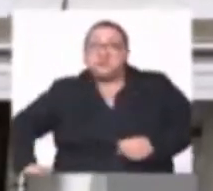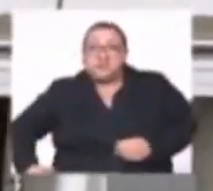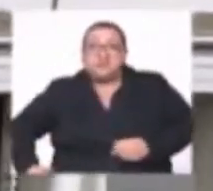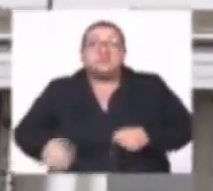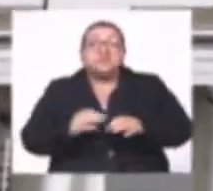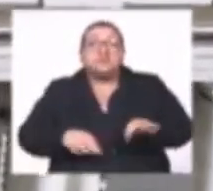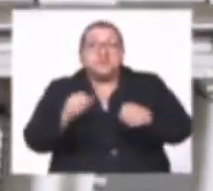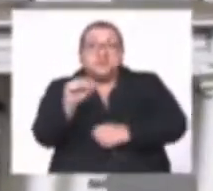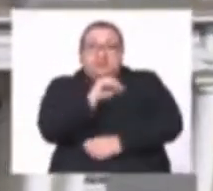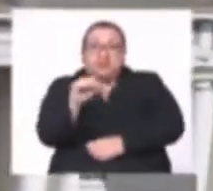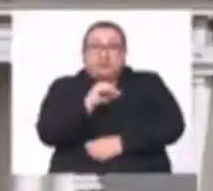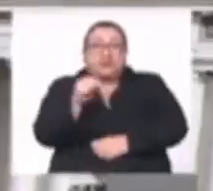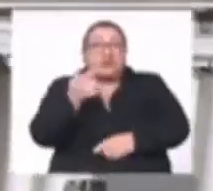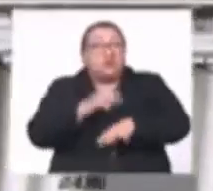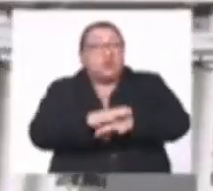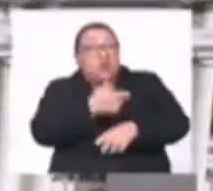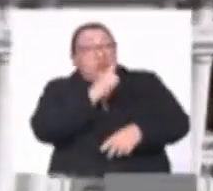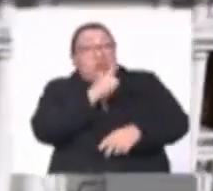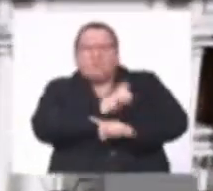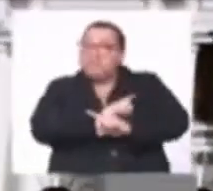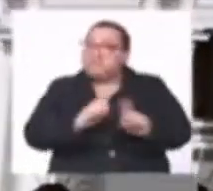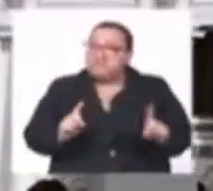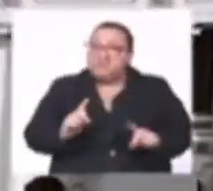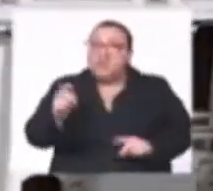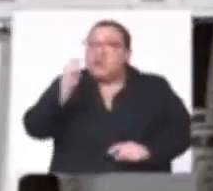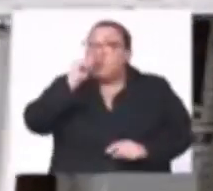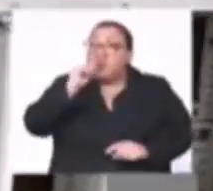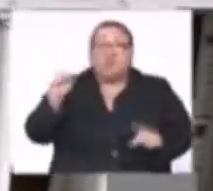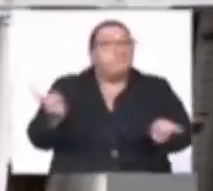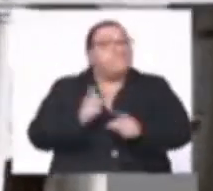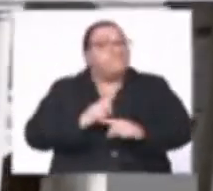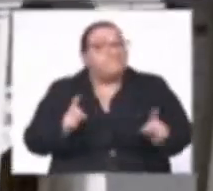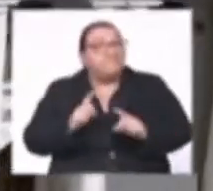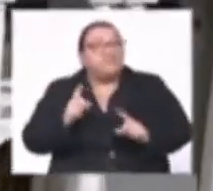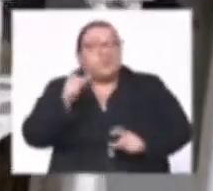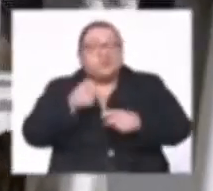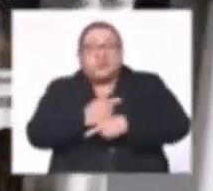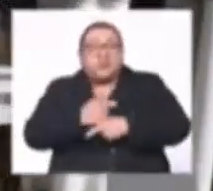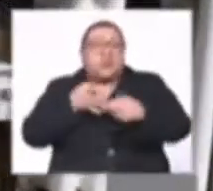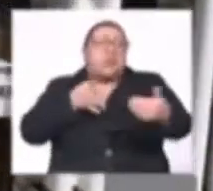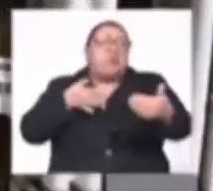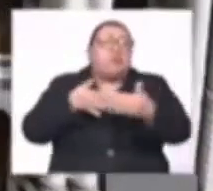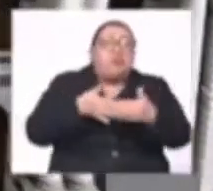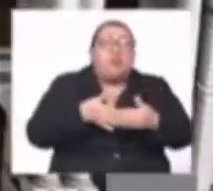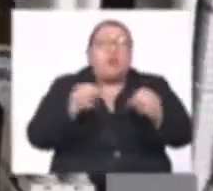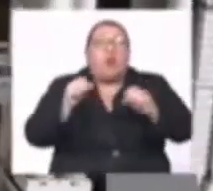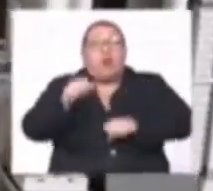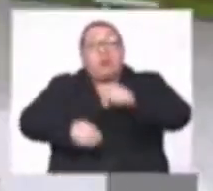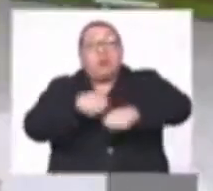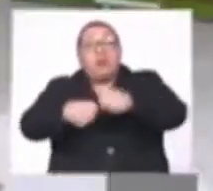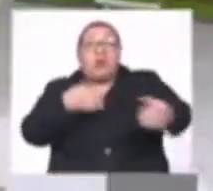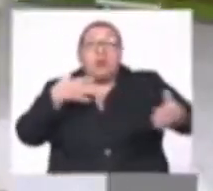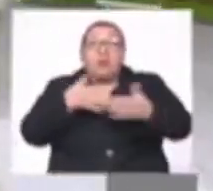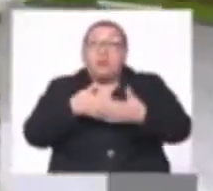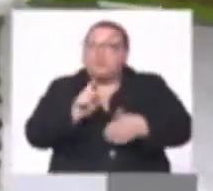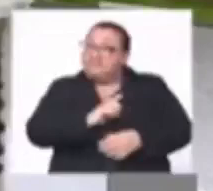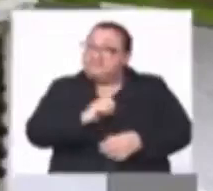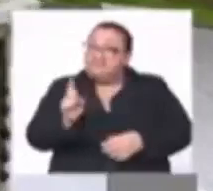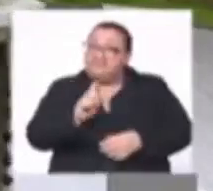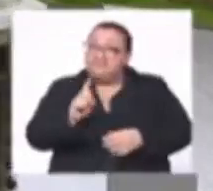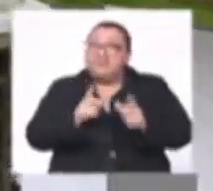la conducción bajo efectos de alcohol y drogas y la seguridad de peatones y ciclistas con actividades educativas y